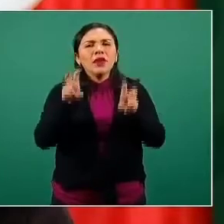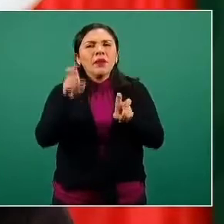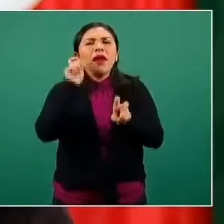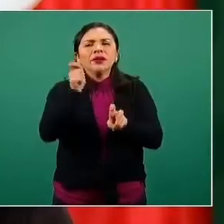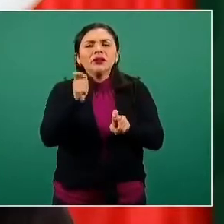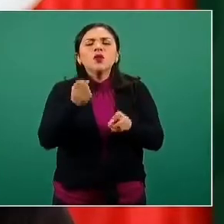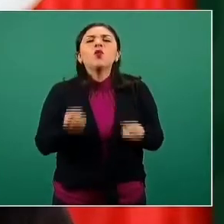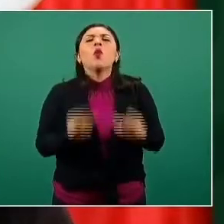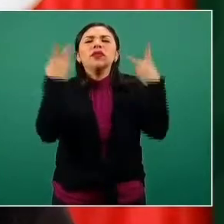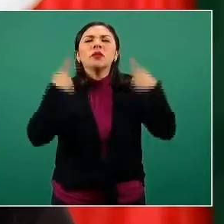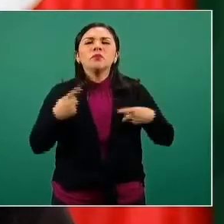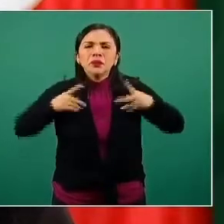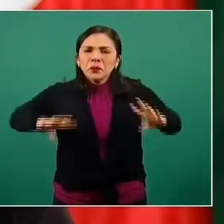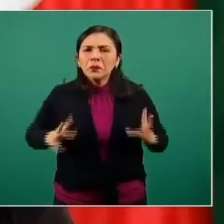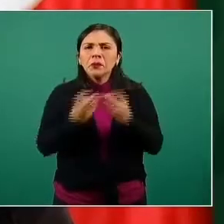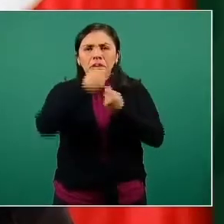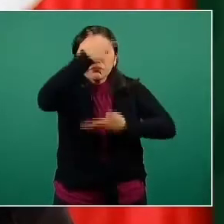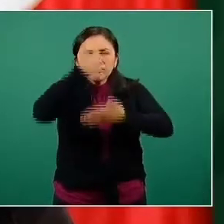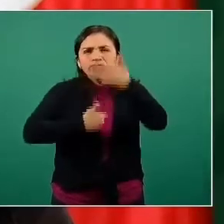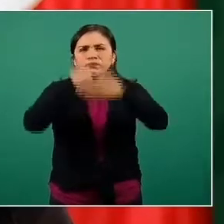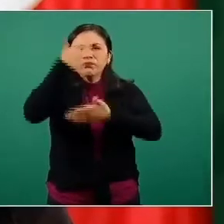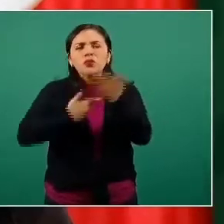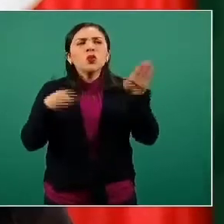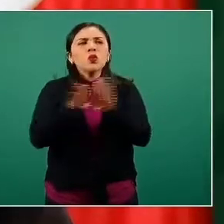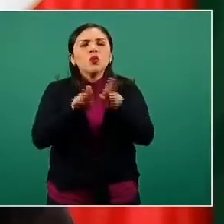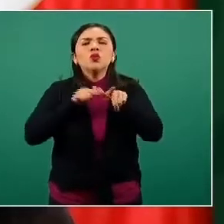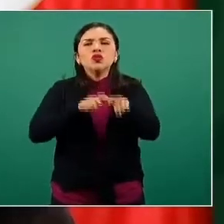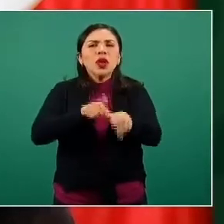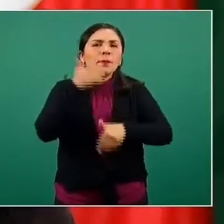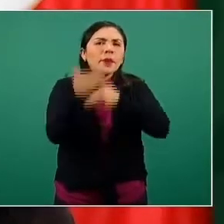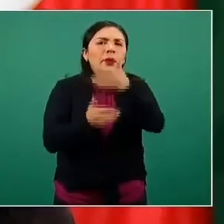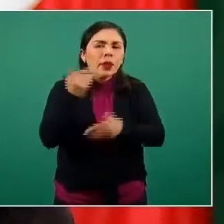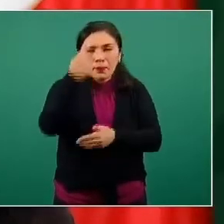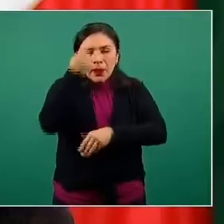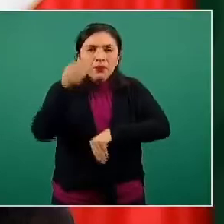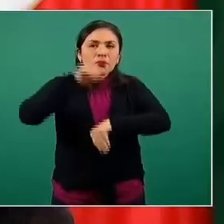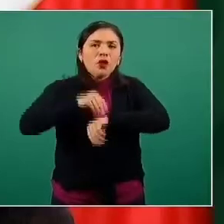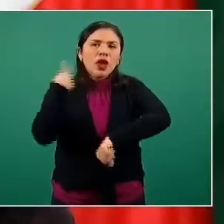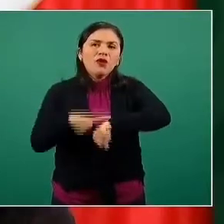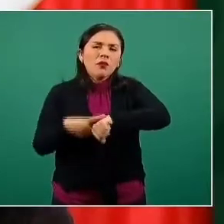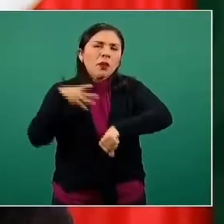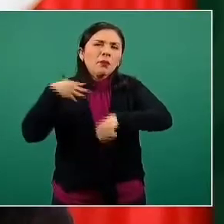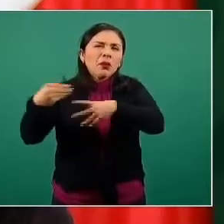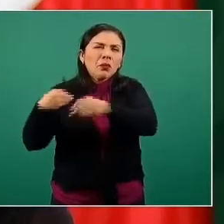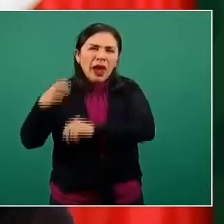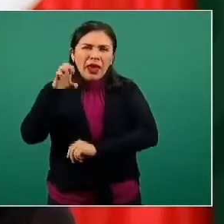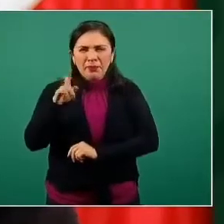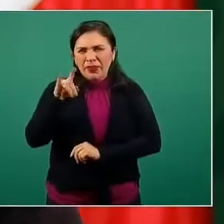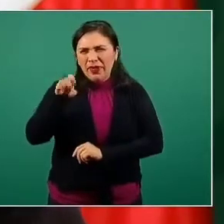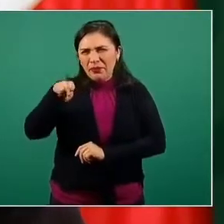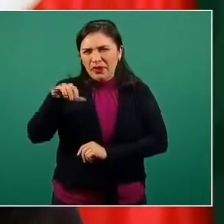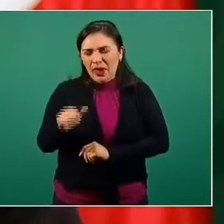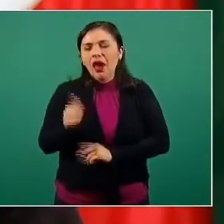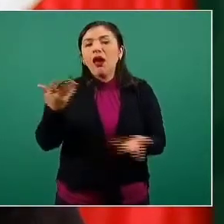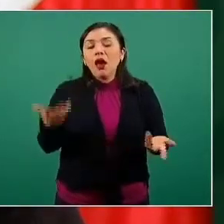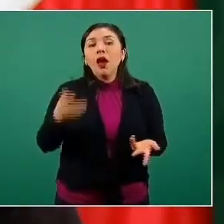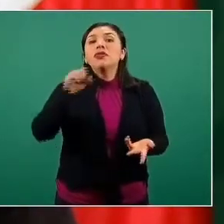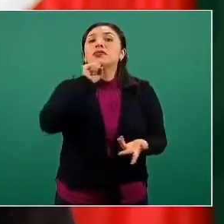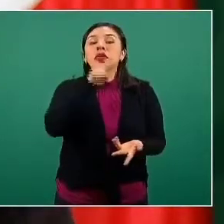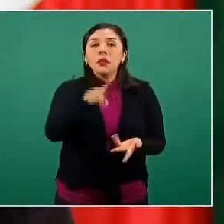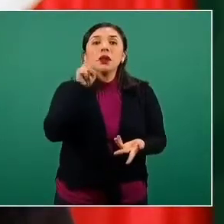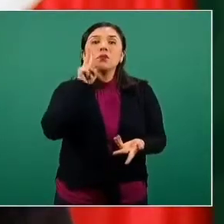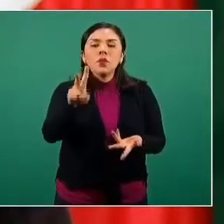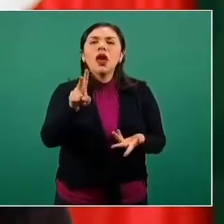tanto de cómo se continúa comportando la epidemia en función del corte de información del día de hoy. Vamos a